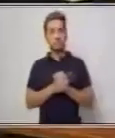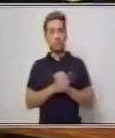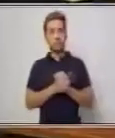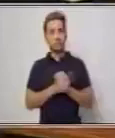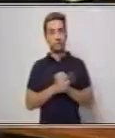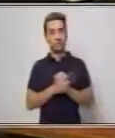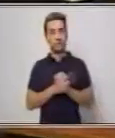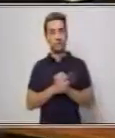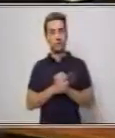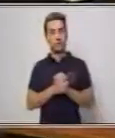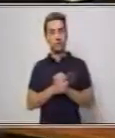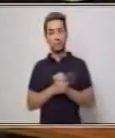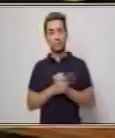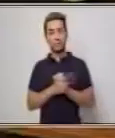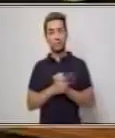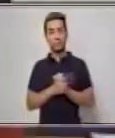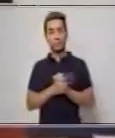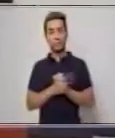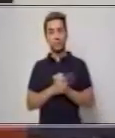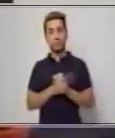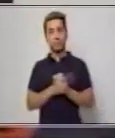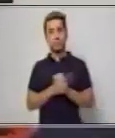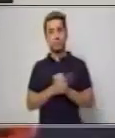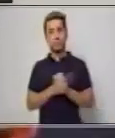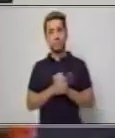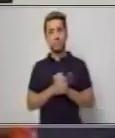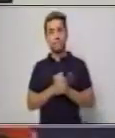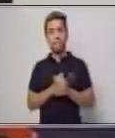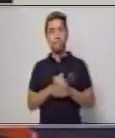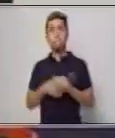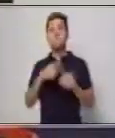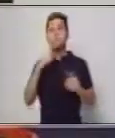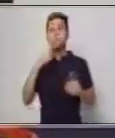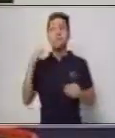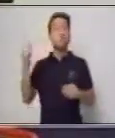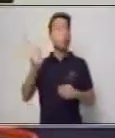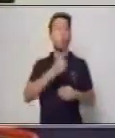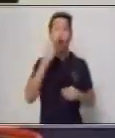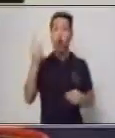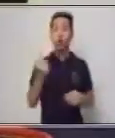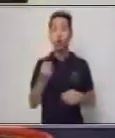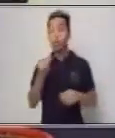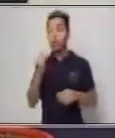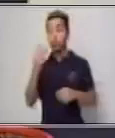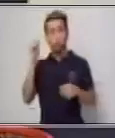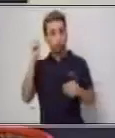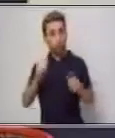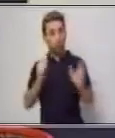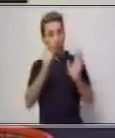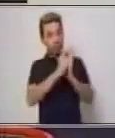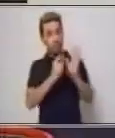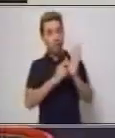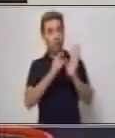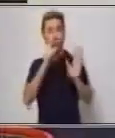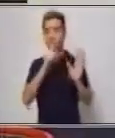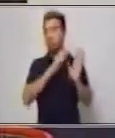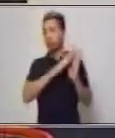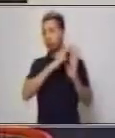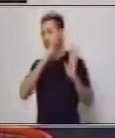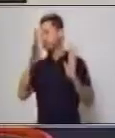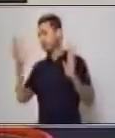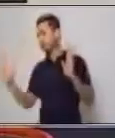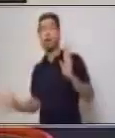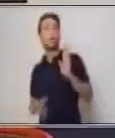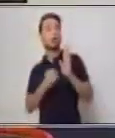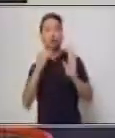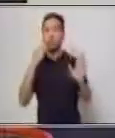Ahí está. Divisores de 3. Dice que todo número es divisible dentro de 1. Eso va a ser una ley que vamos a manejar para todos. Entonces